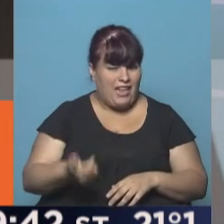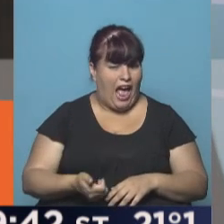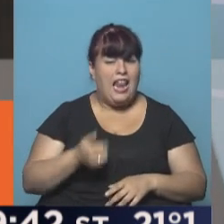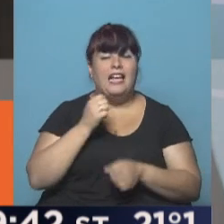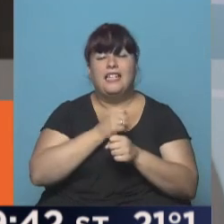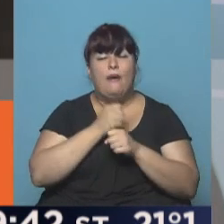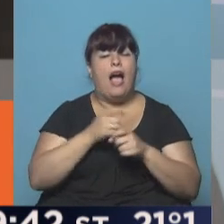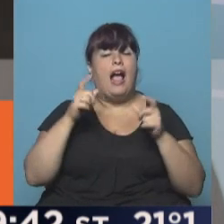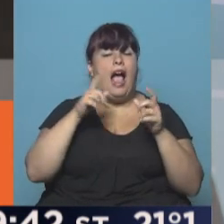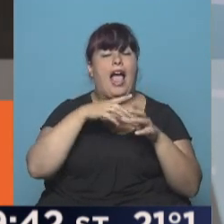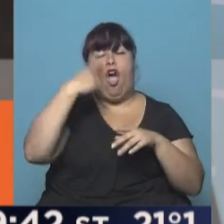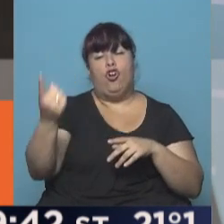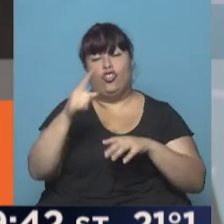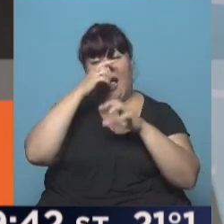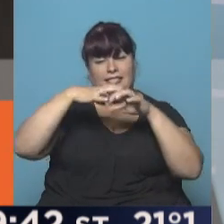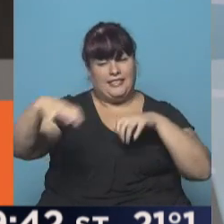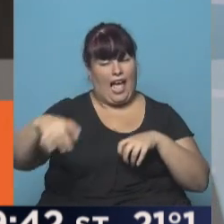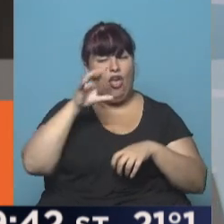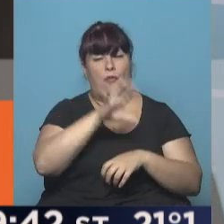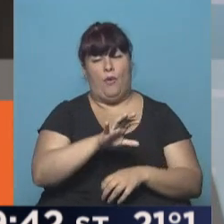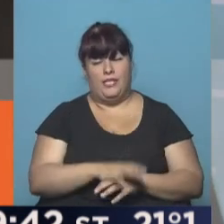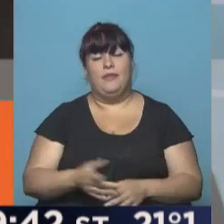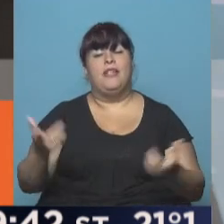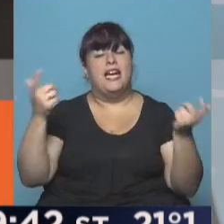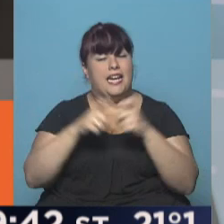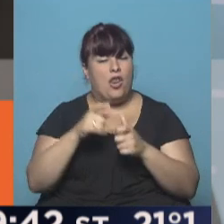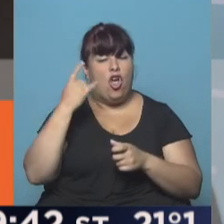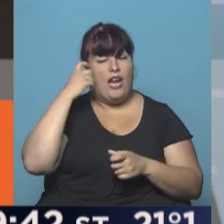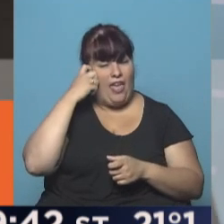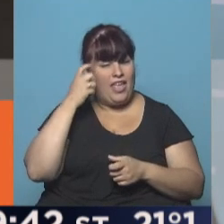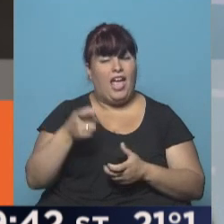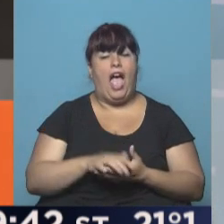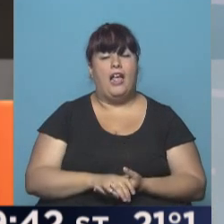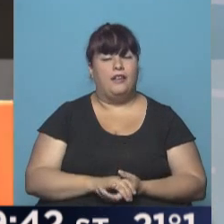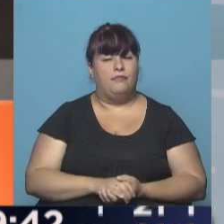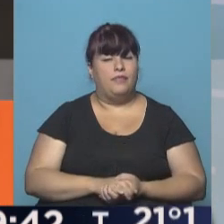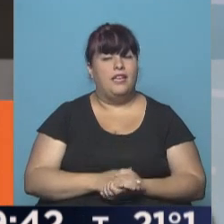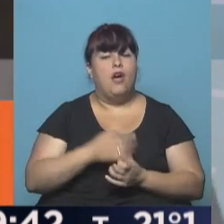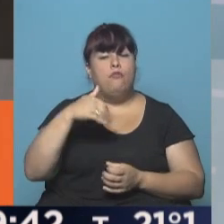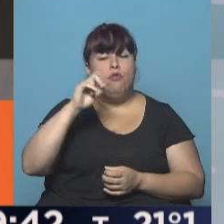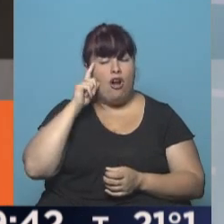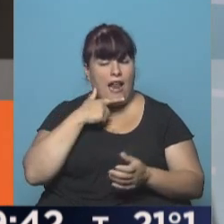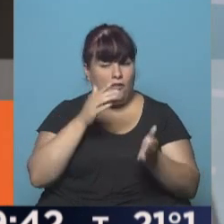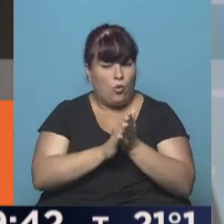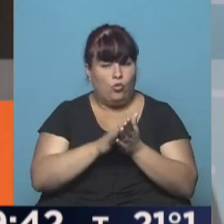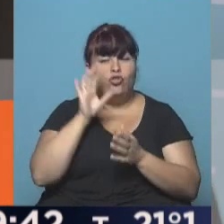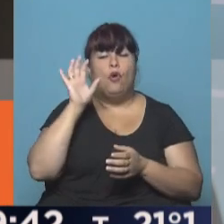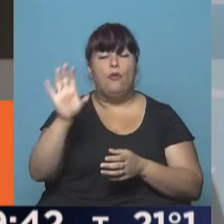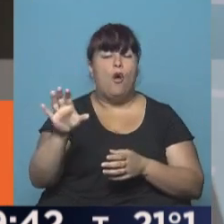funcionaba un estado paralelo en la provincia reunión de la unión cívica radical con gerardo morales- en la provincia de